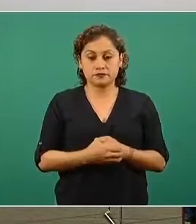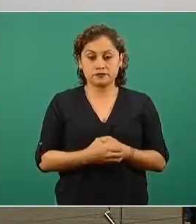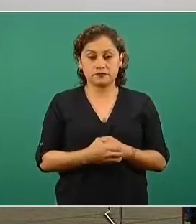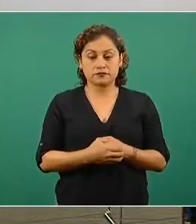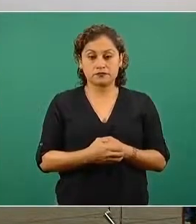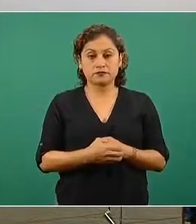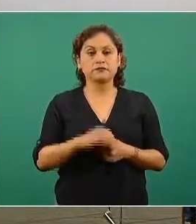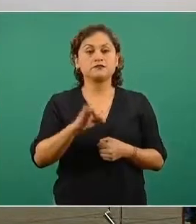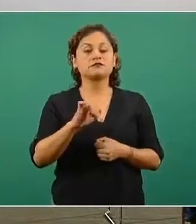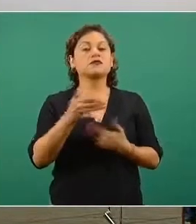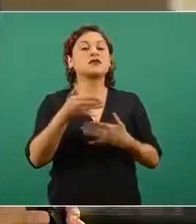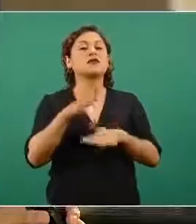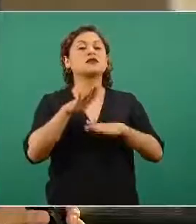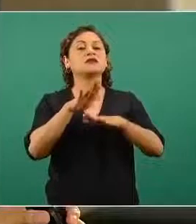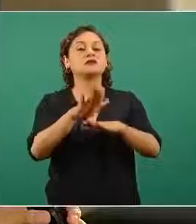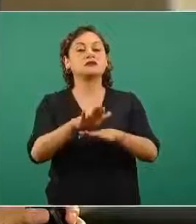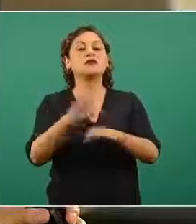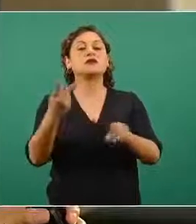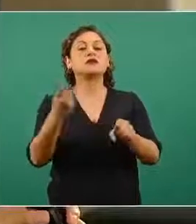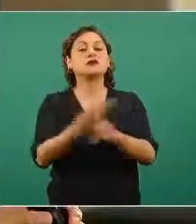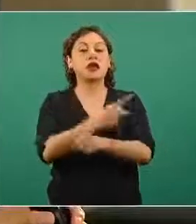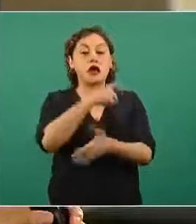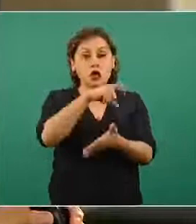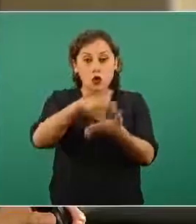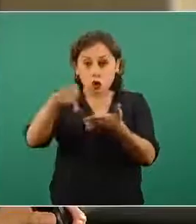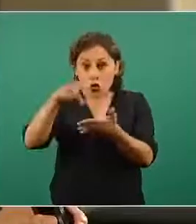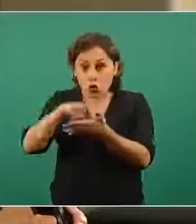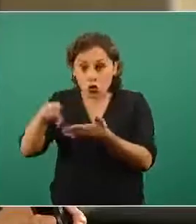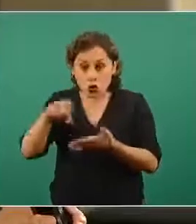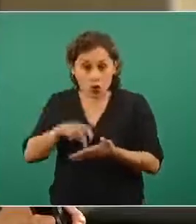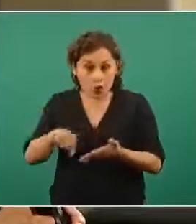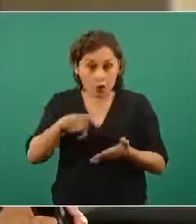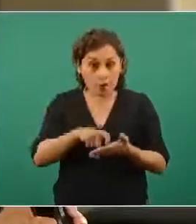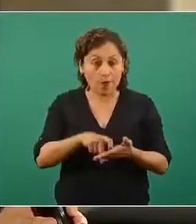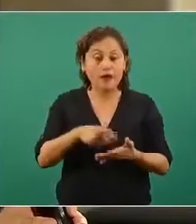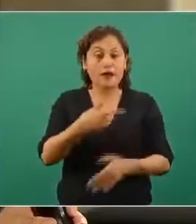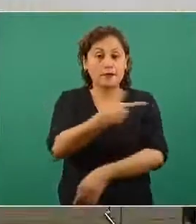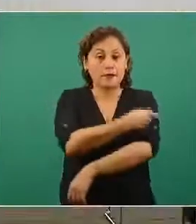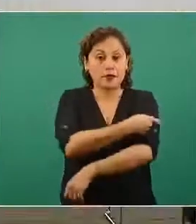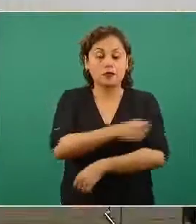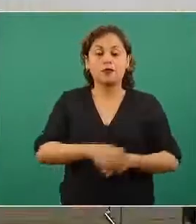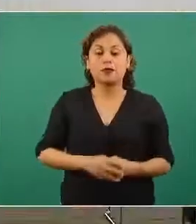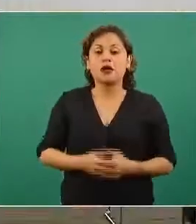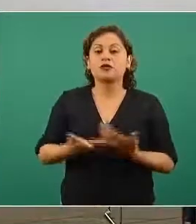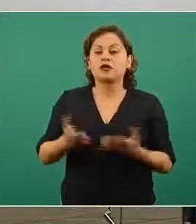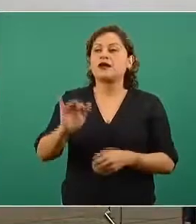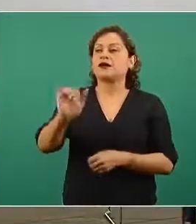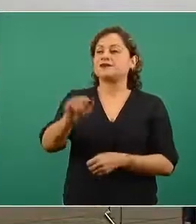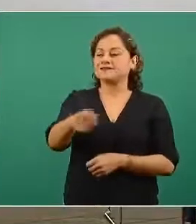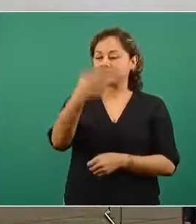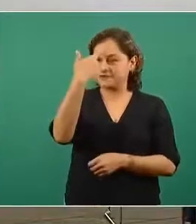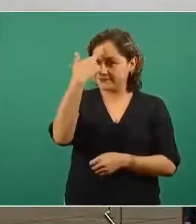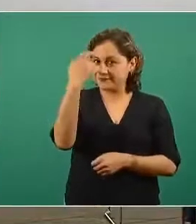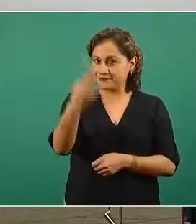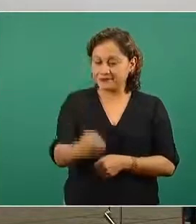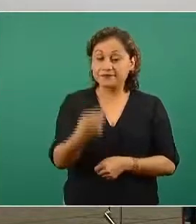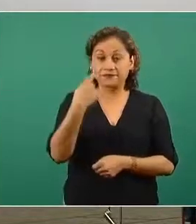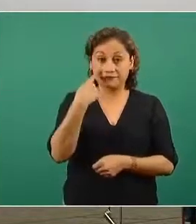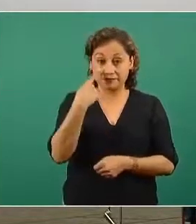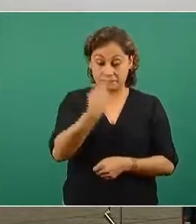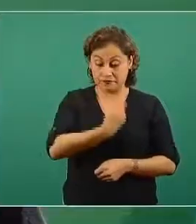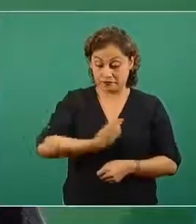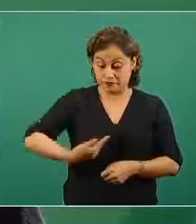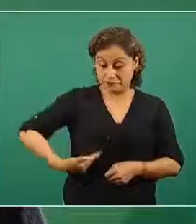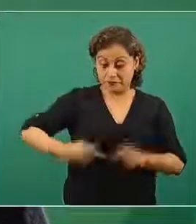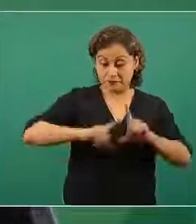sobre la Alianza Federalista, sobre la adquisición de vacunas. Exactamente, sobre la adquisición de vacuna. Como bien lo instruyó el mismo presidente de la República el viernes